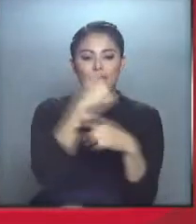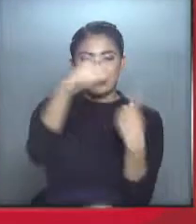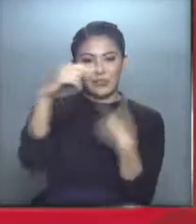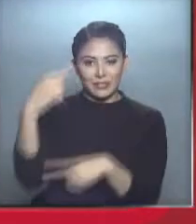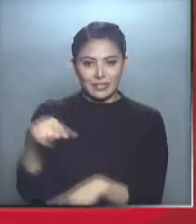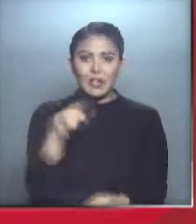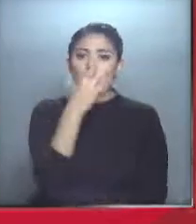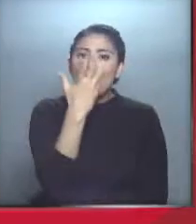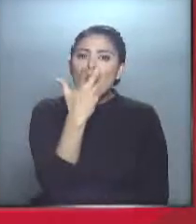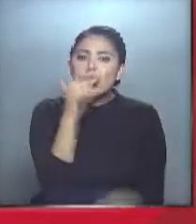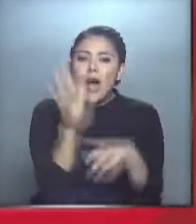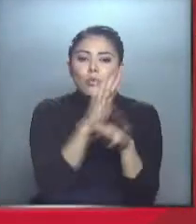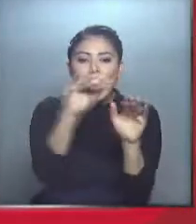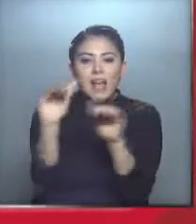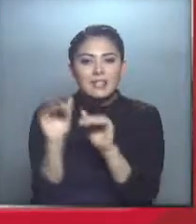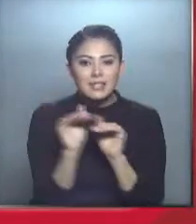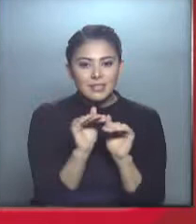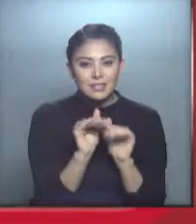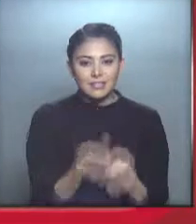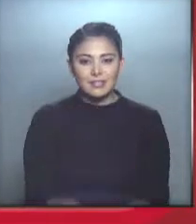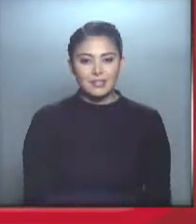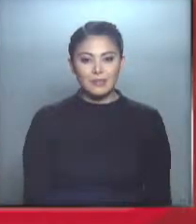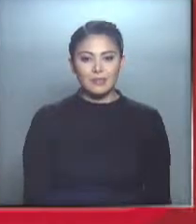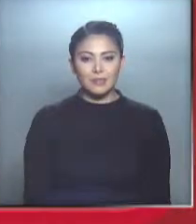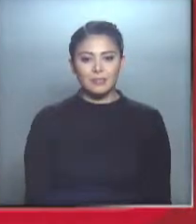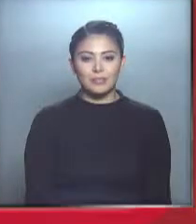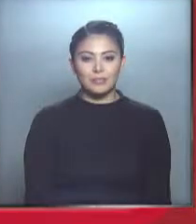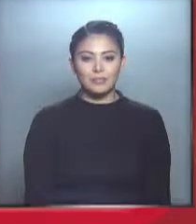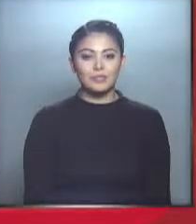valientes. ¿Te gustaría ser como ellos? En la guerra,